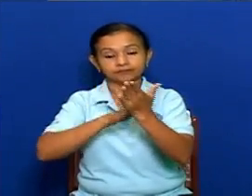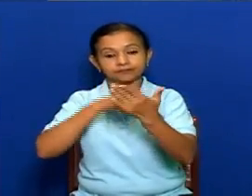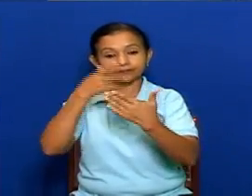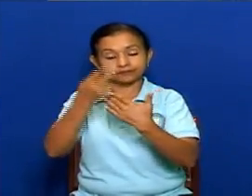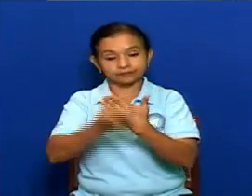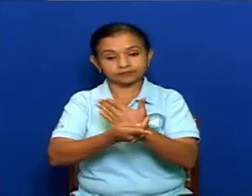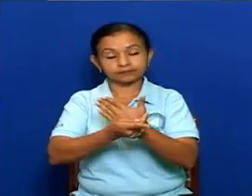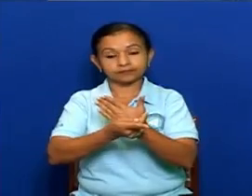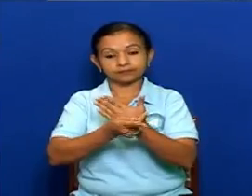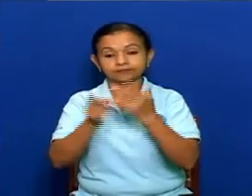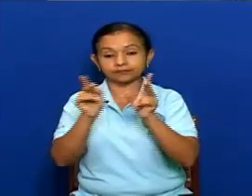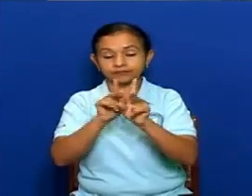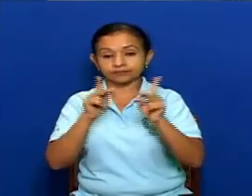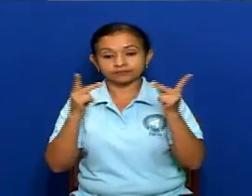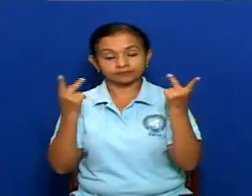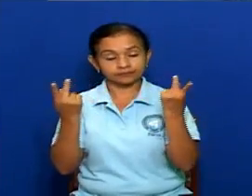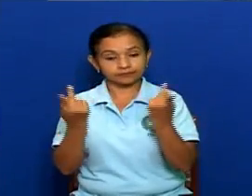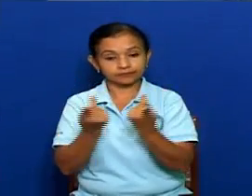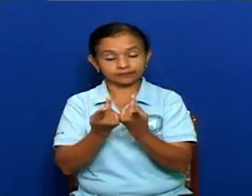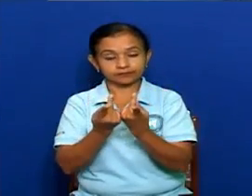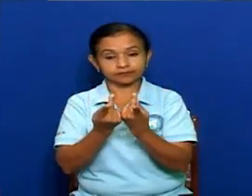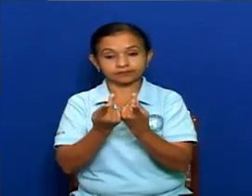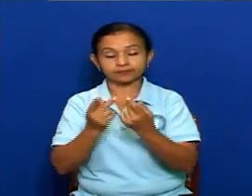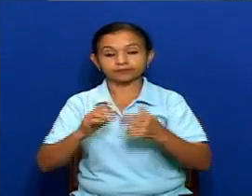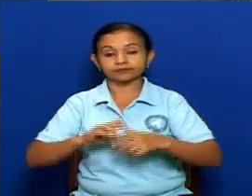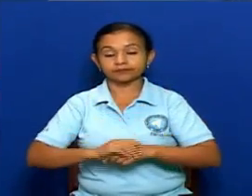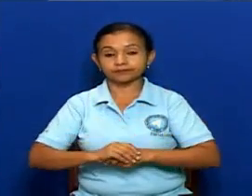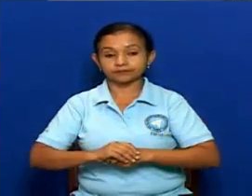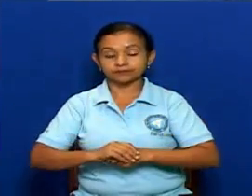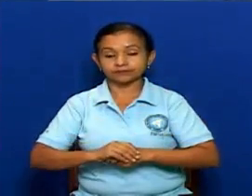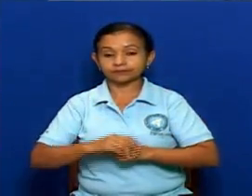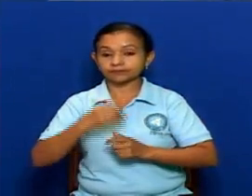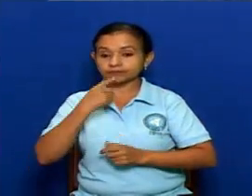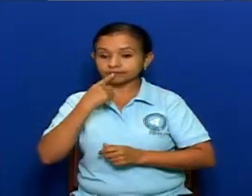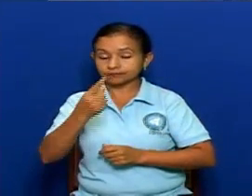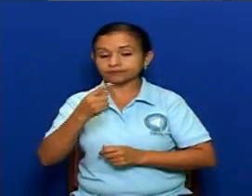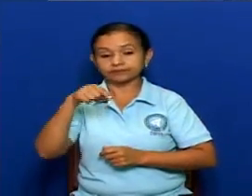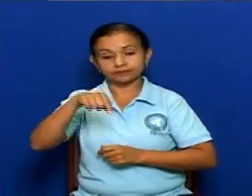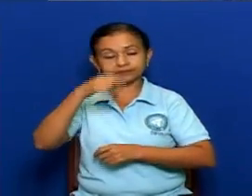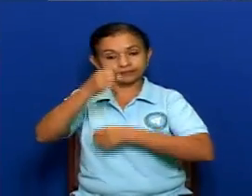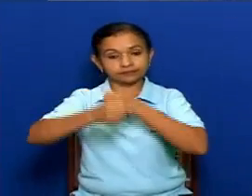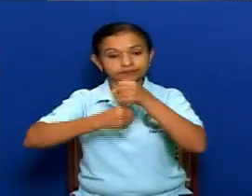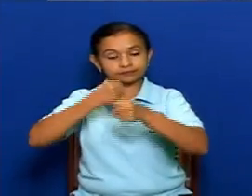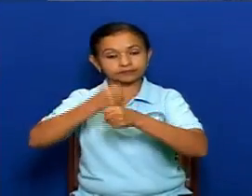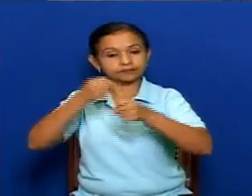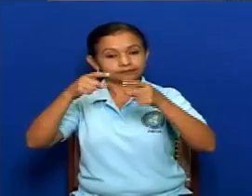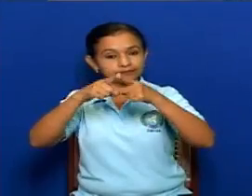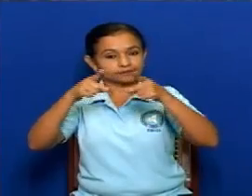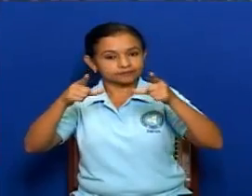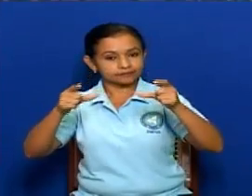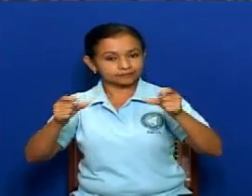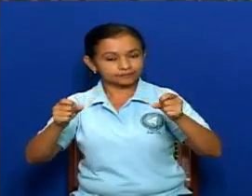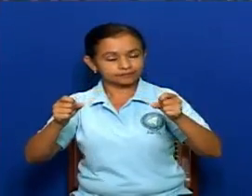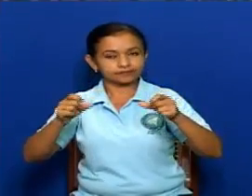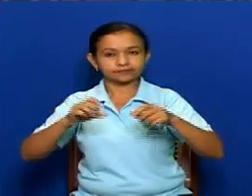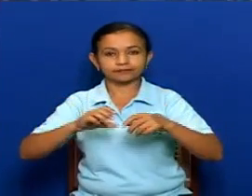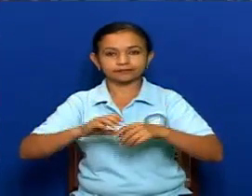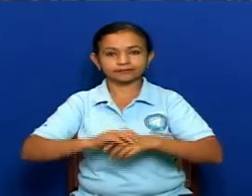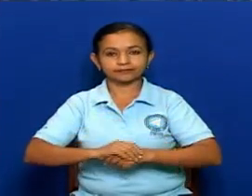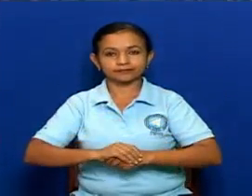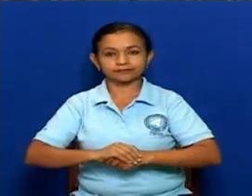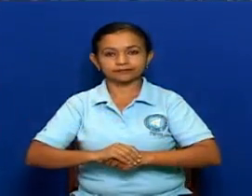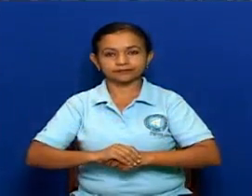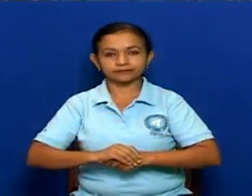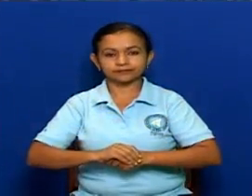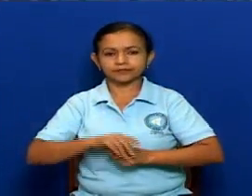este pueblo impulsa. Así es que esa es la hermosa cosecha de este año para Managua. Doña María Lourdes, ¿cuáles